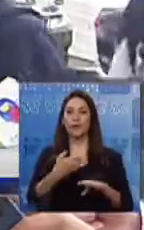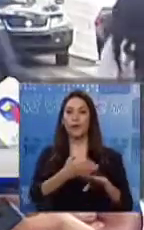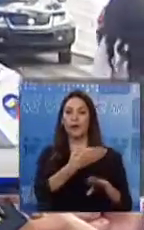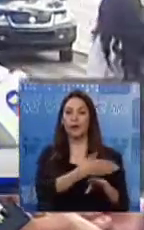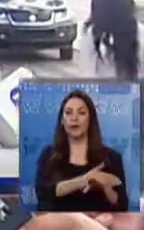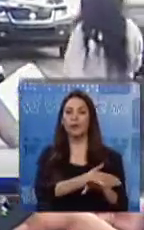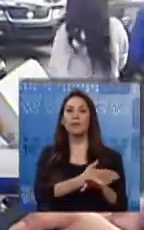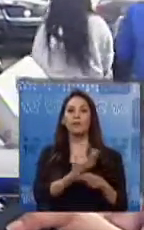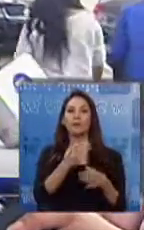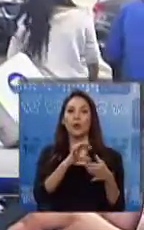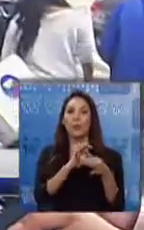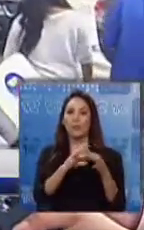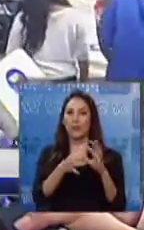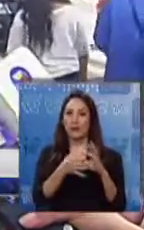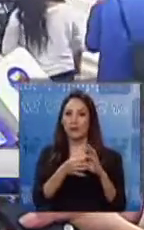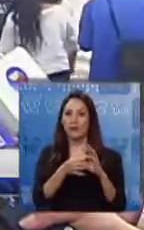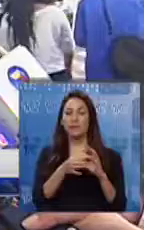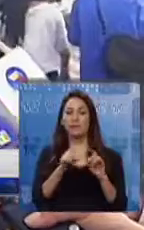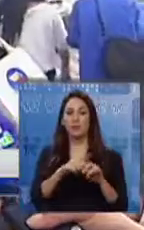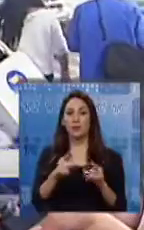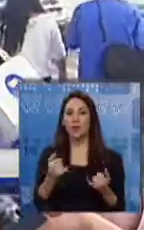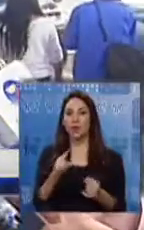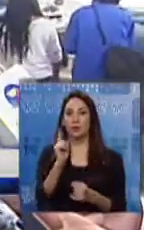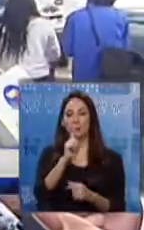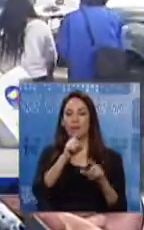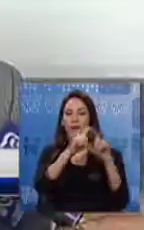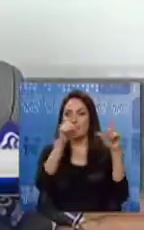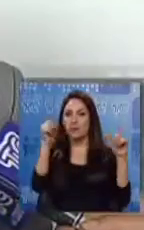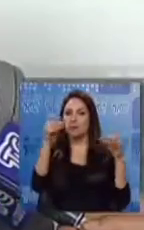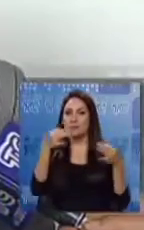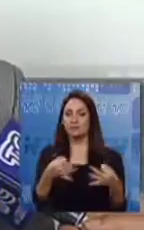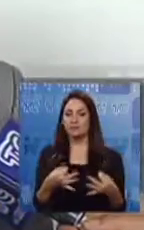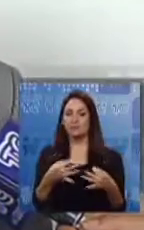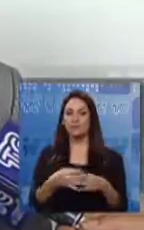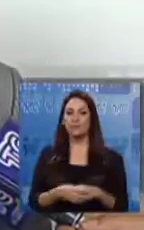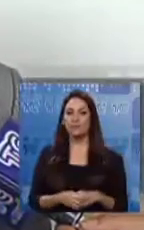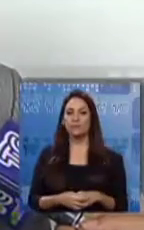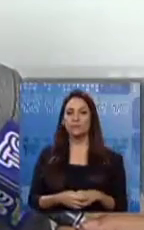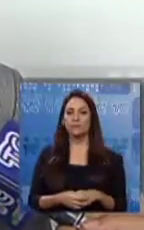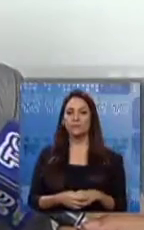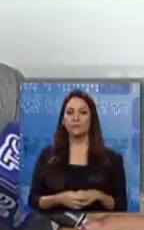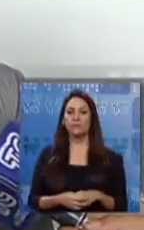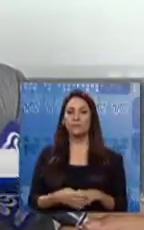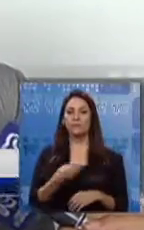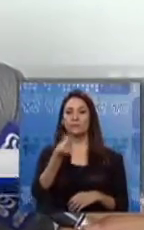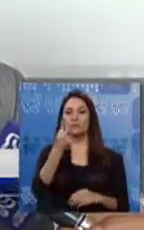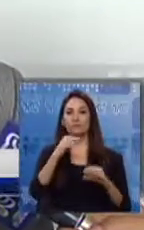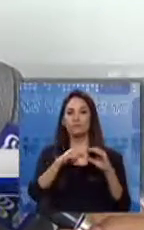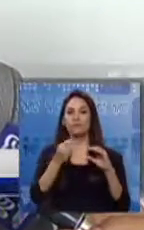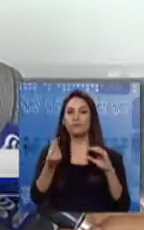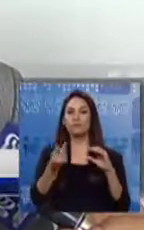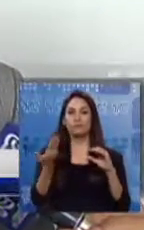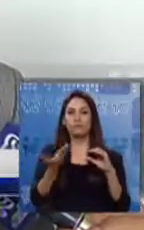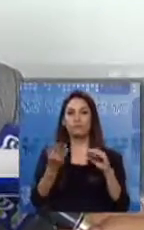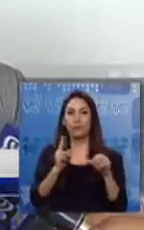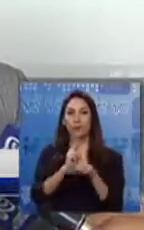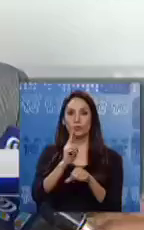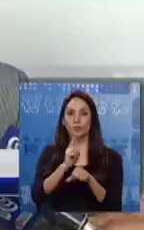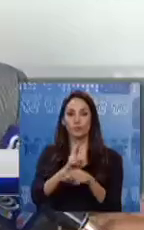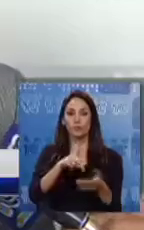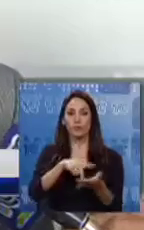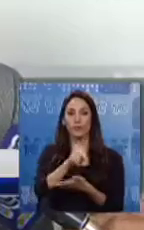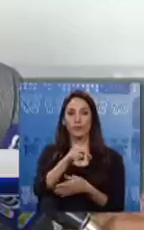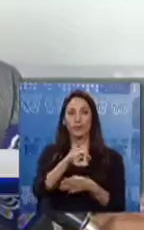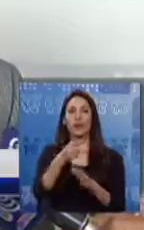sector cooperativo y que ahora entre a ser una empresa formalmente. Retirar del monto que van a usar para pagar el